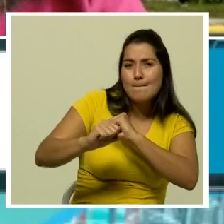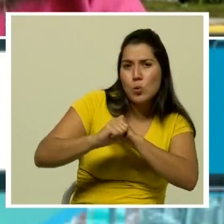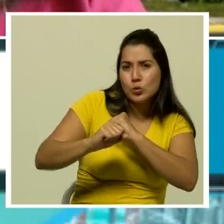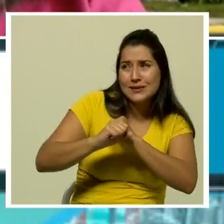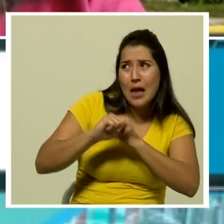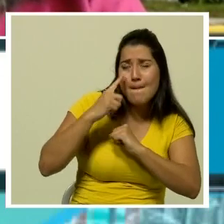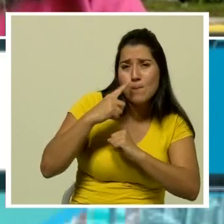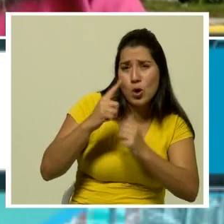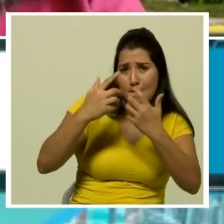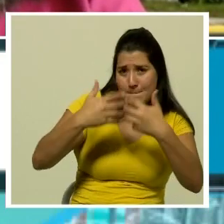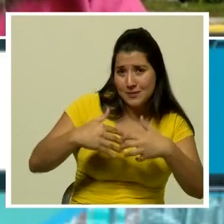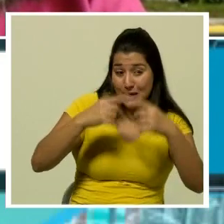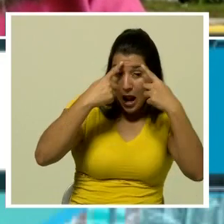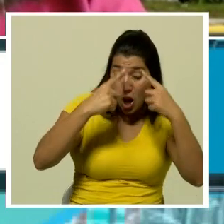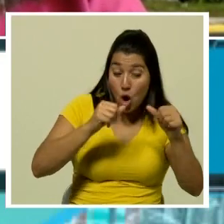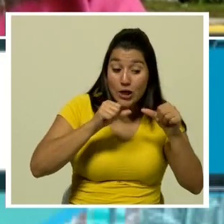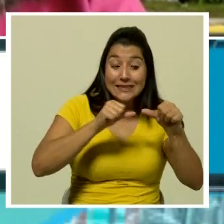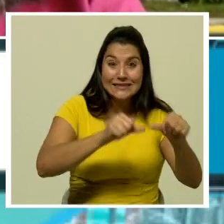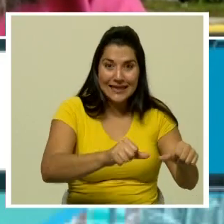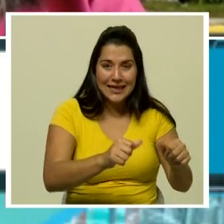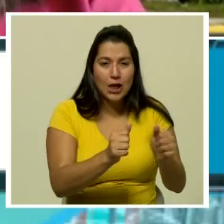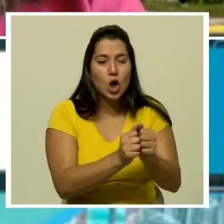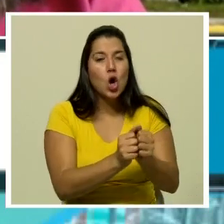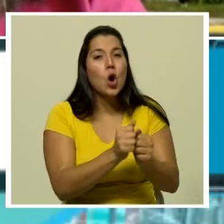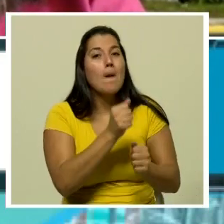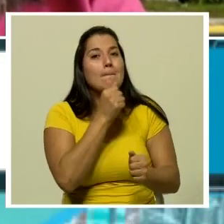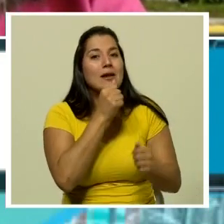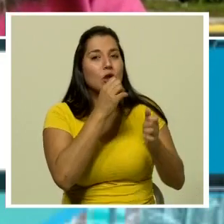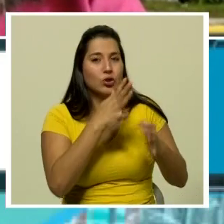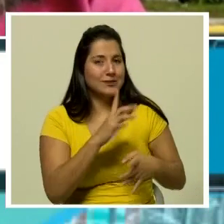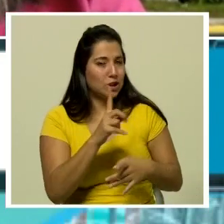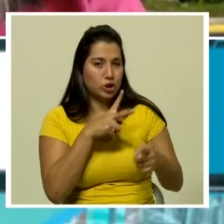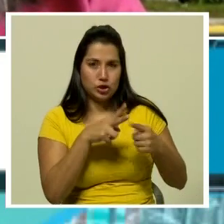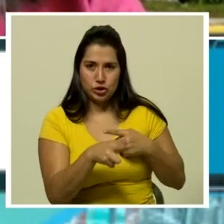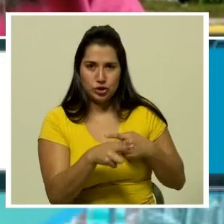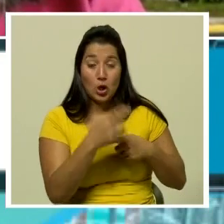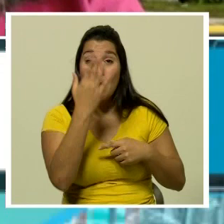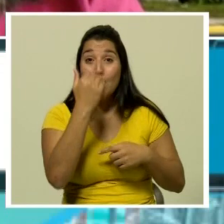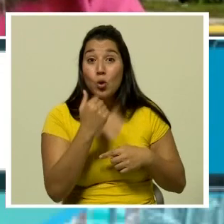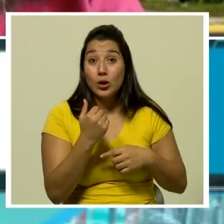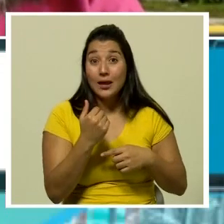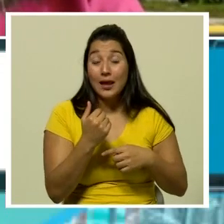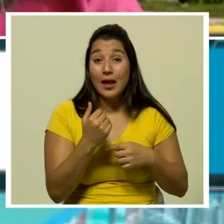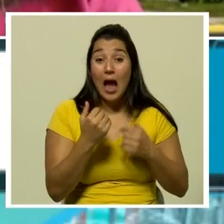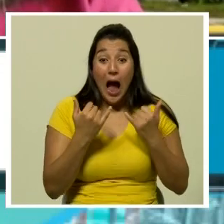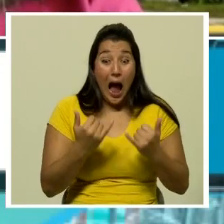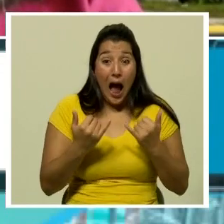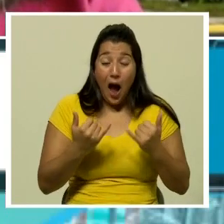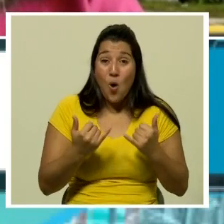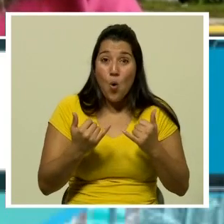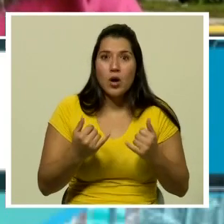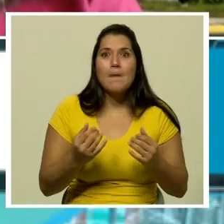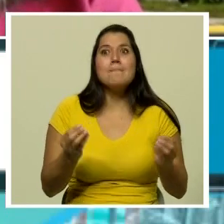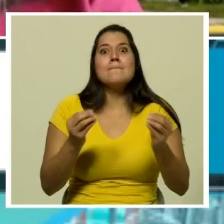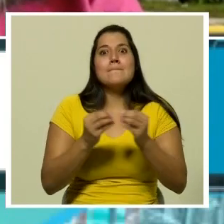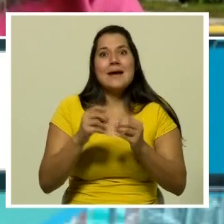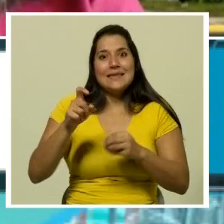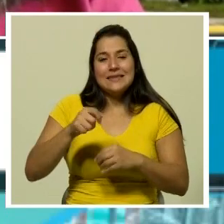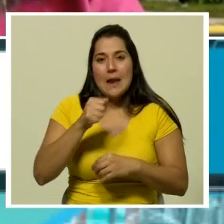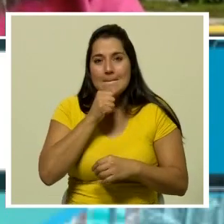logre sostener el trabajo de la prensa, porque nunca como antes es más necesaria la